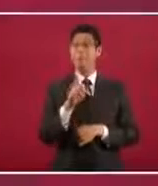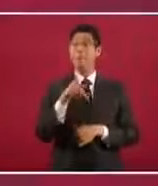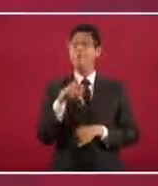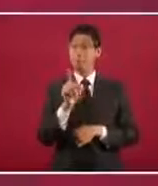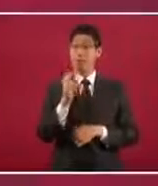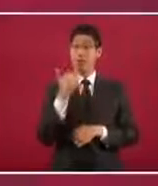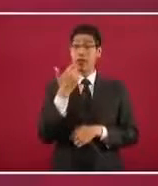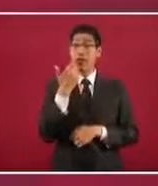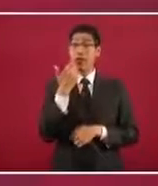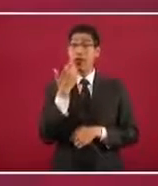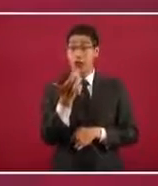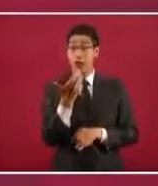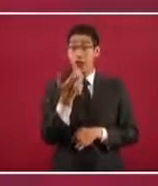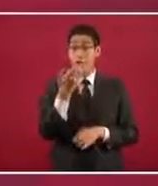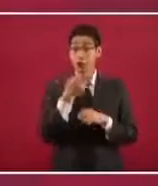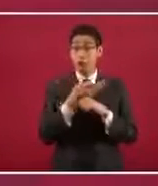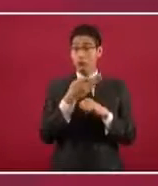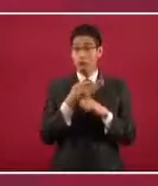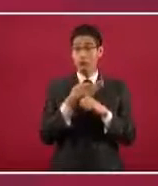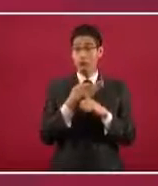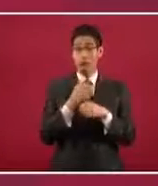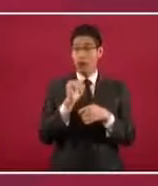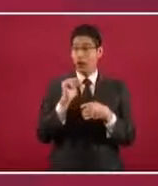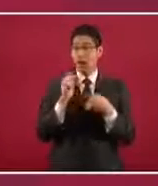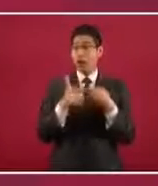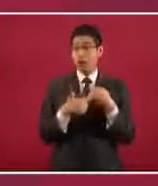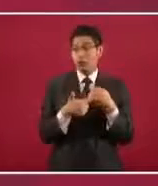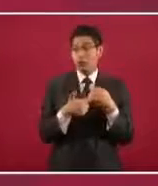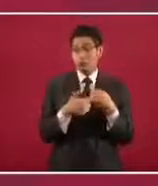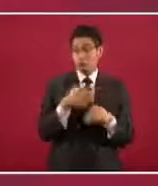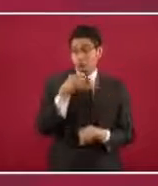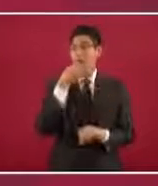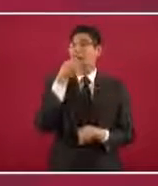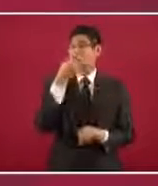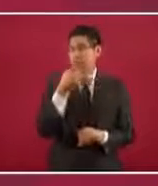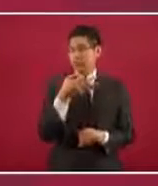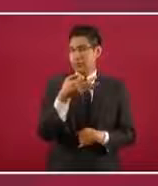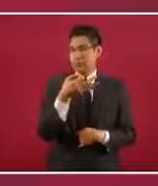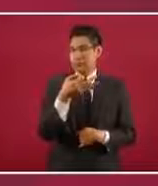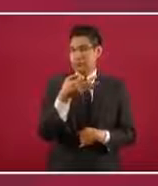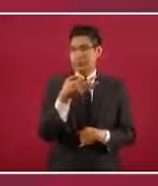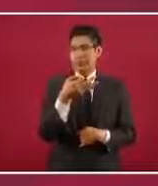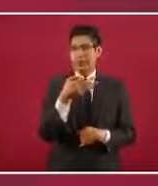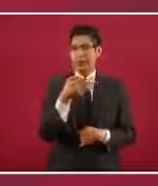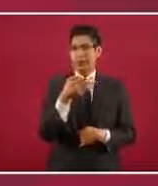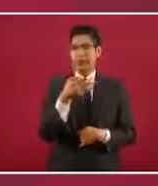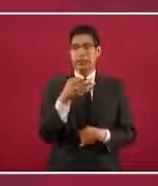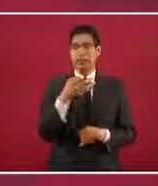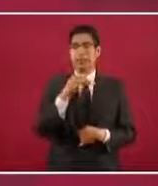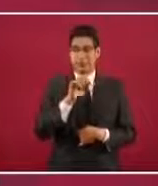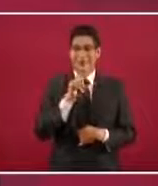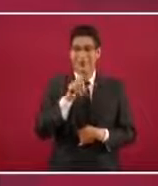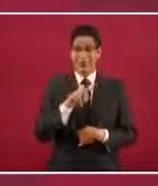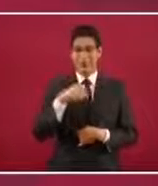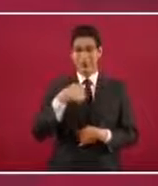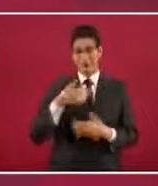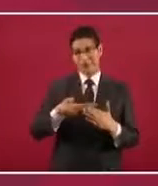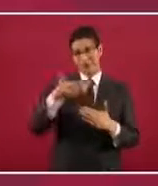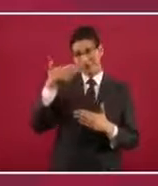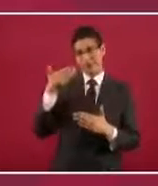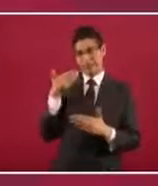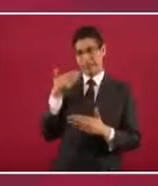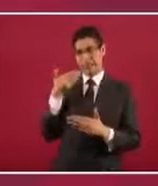adelantar, ya lo he hecho, pero como fueron 36 años